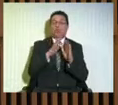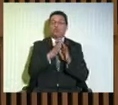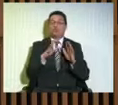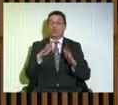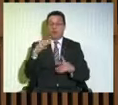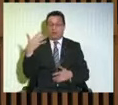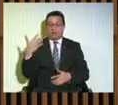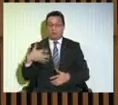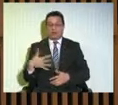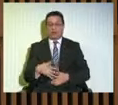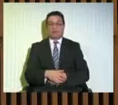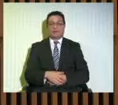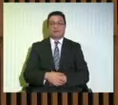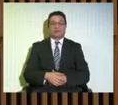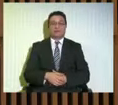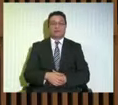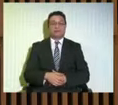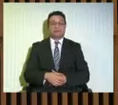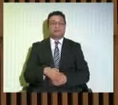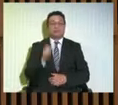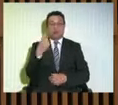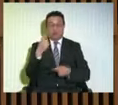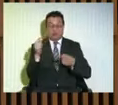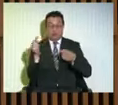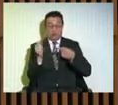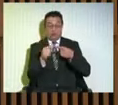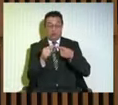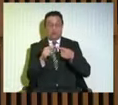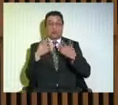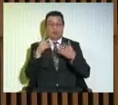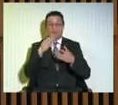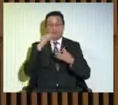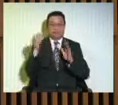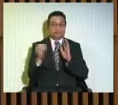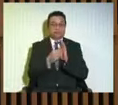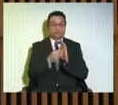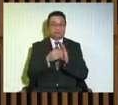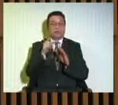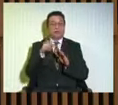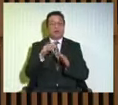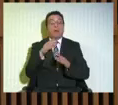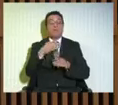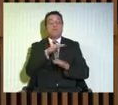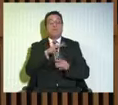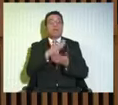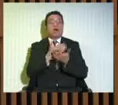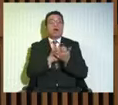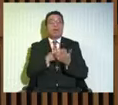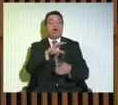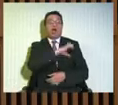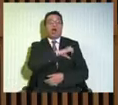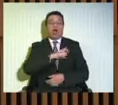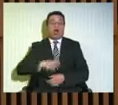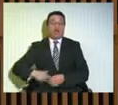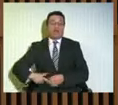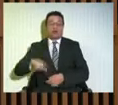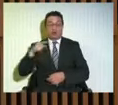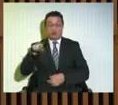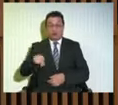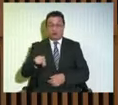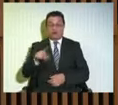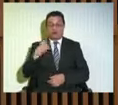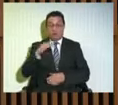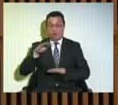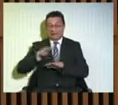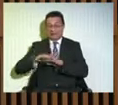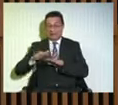importante. Y uno de los ejes que se nos ha planteado en el programa de gobierno es el gobierno digital, un gobierno cero